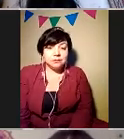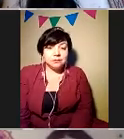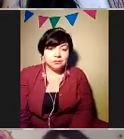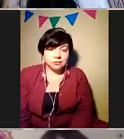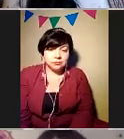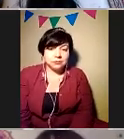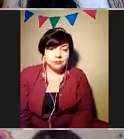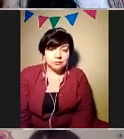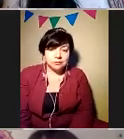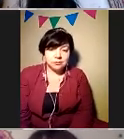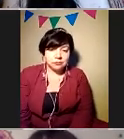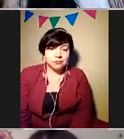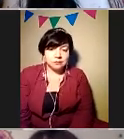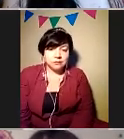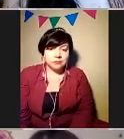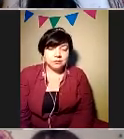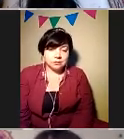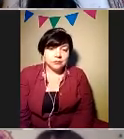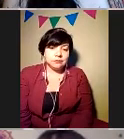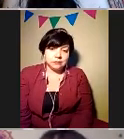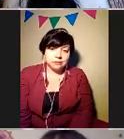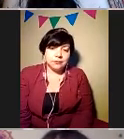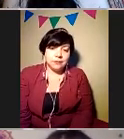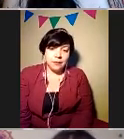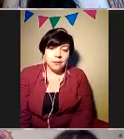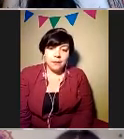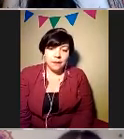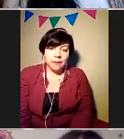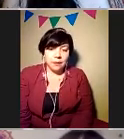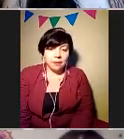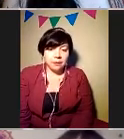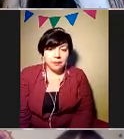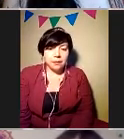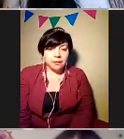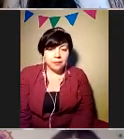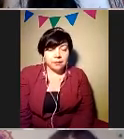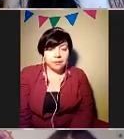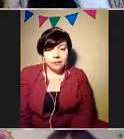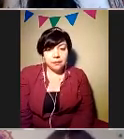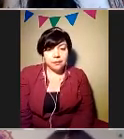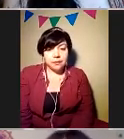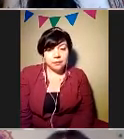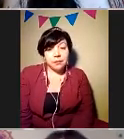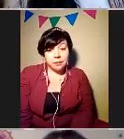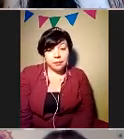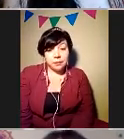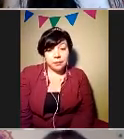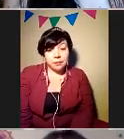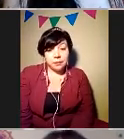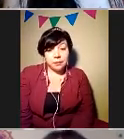nivel país. Tenían súper claro todos estos conceptos de fast fashion y todo, seguían trabajando con